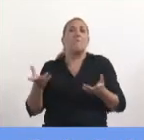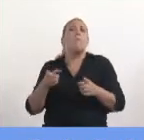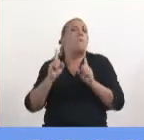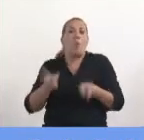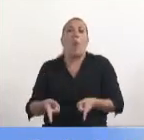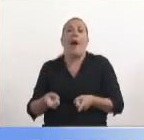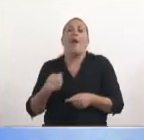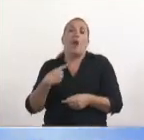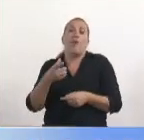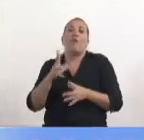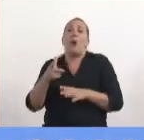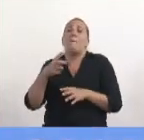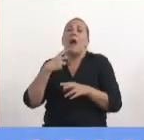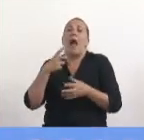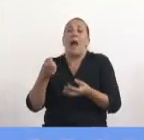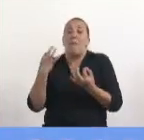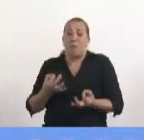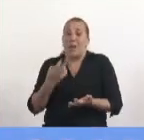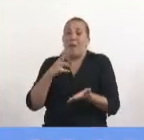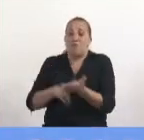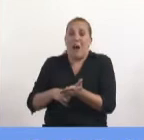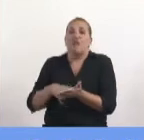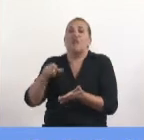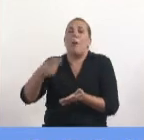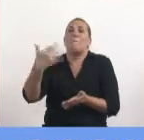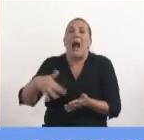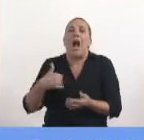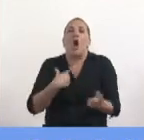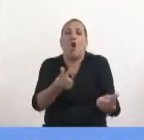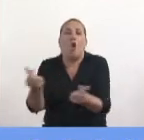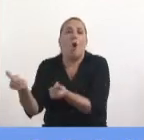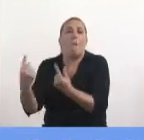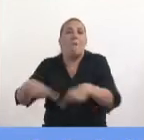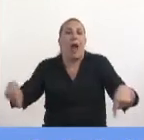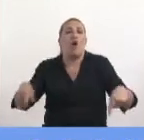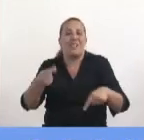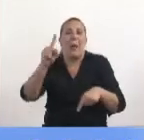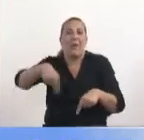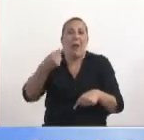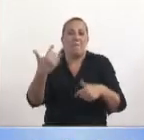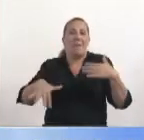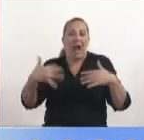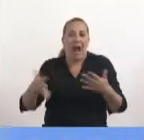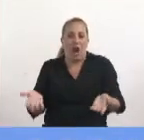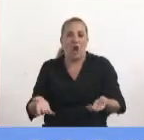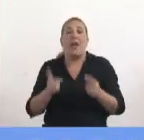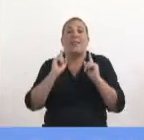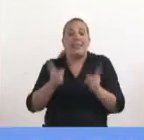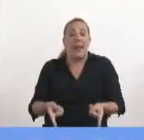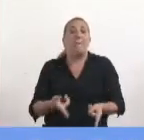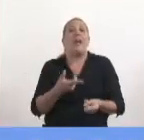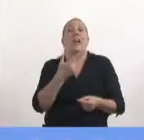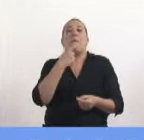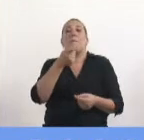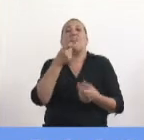impuestos que encarecen el consumo. Y también, desde hace mucho tiempo, diferente al Estado Federal de